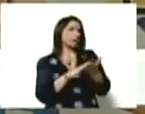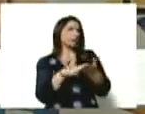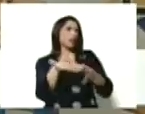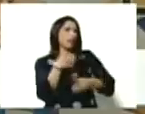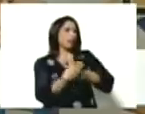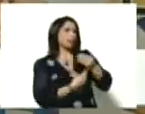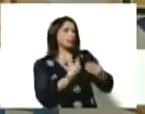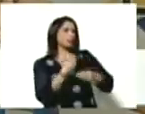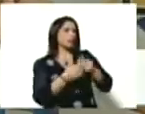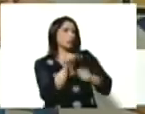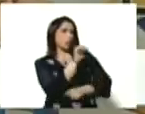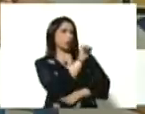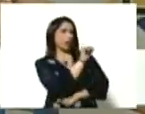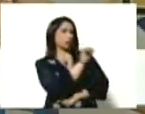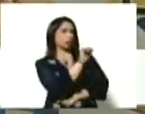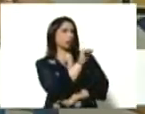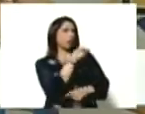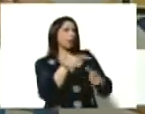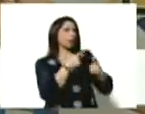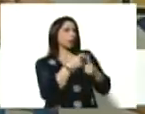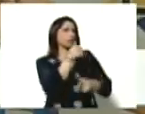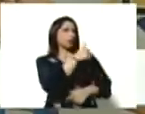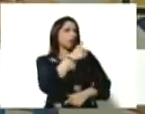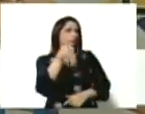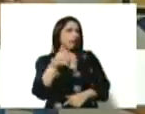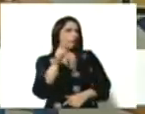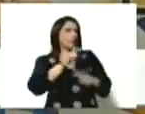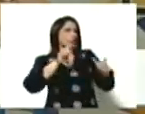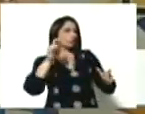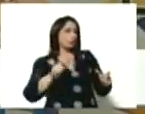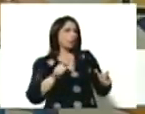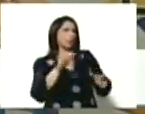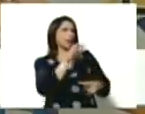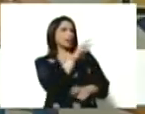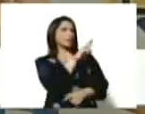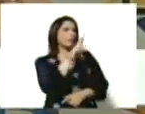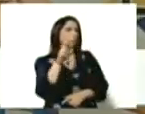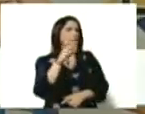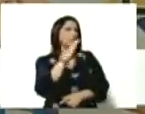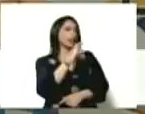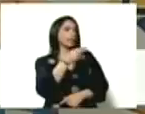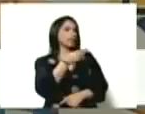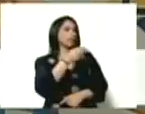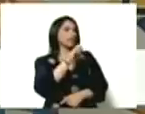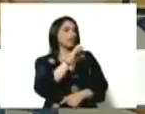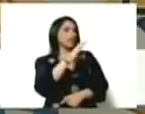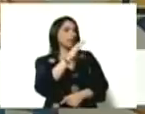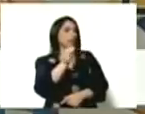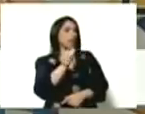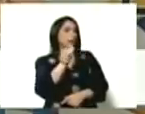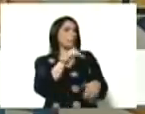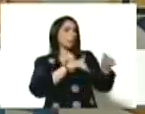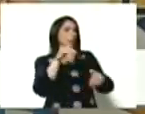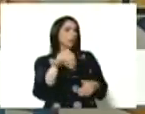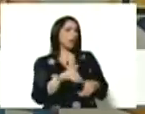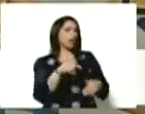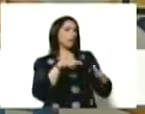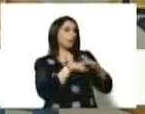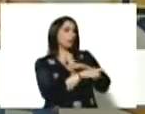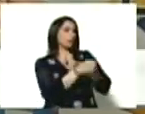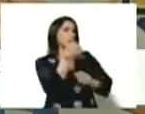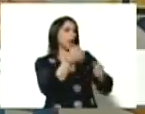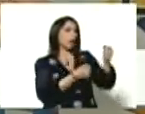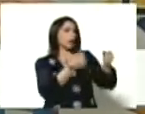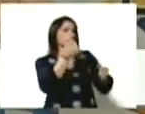cada ciudadano de la República Checa va a poder votar dentro de su auto con unos dispositivos tecnológicos que se van a poner